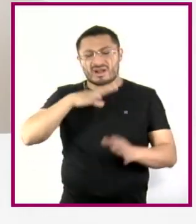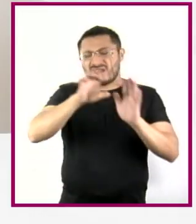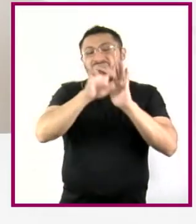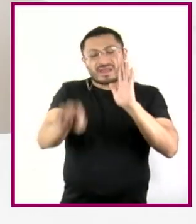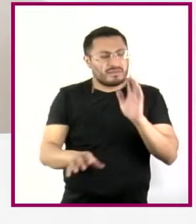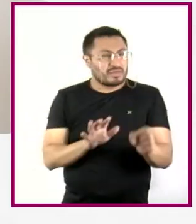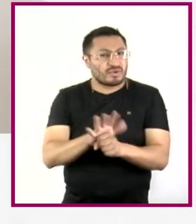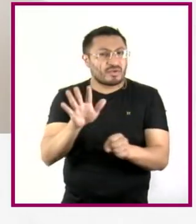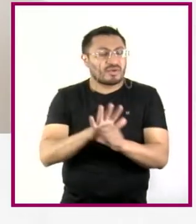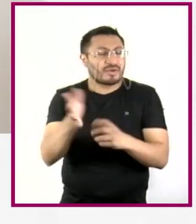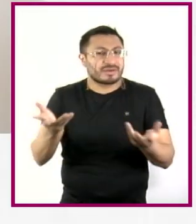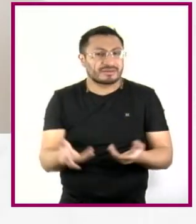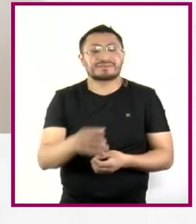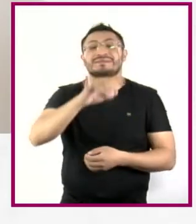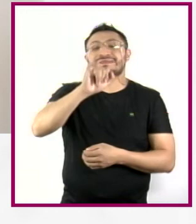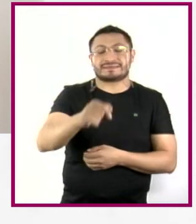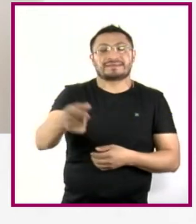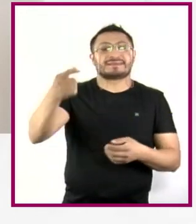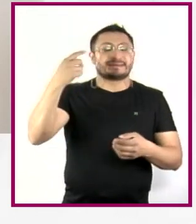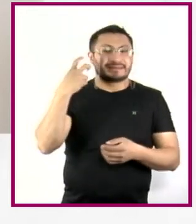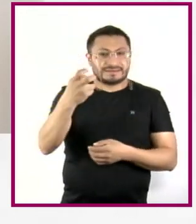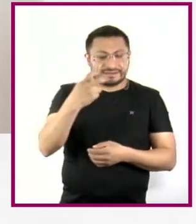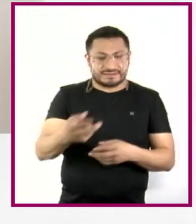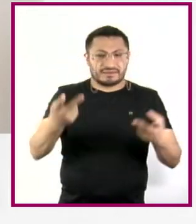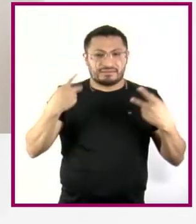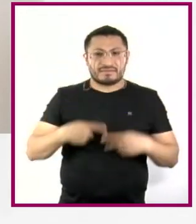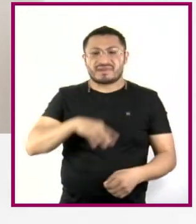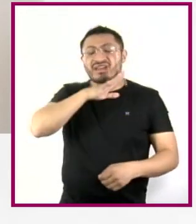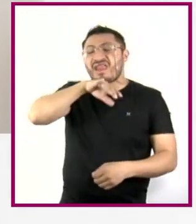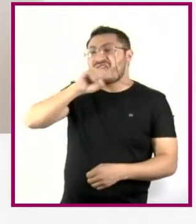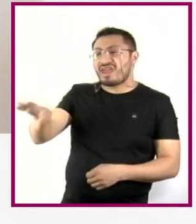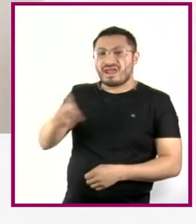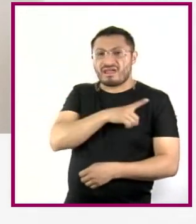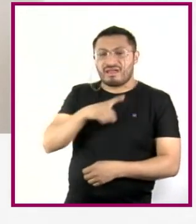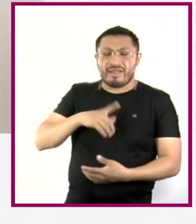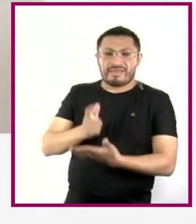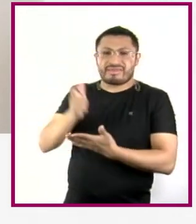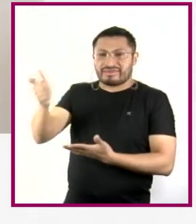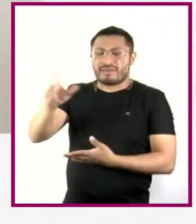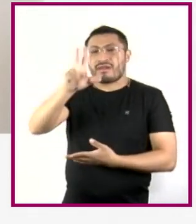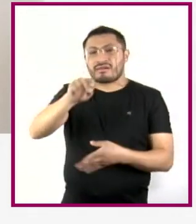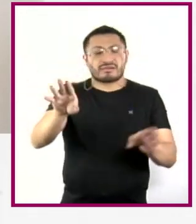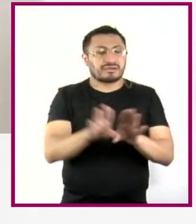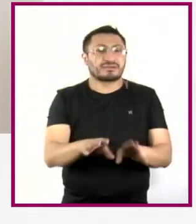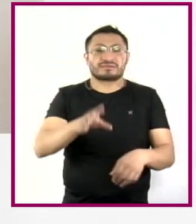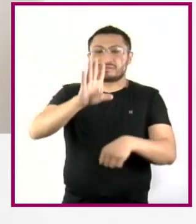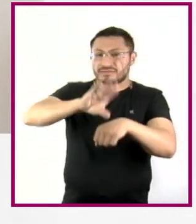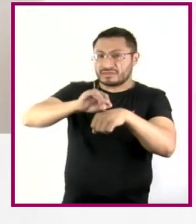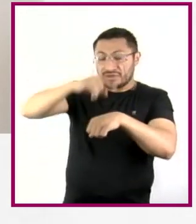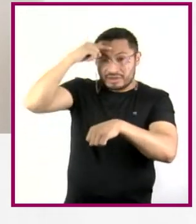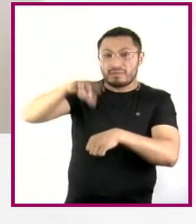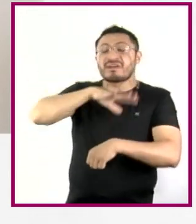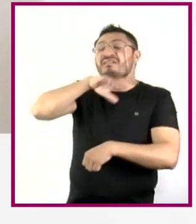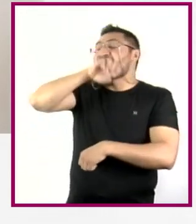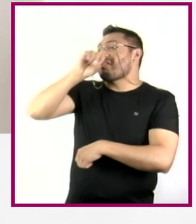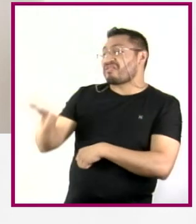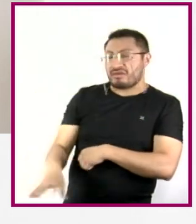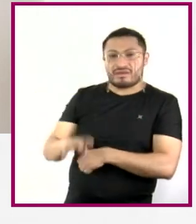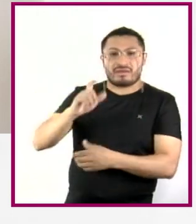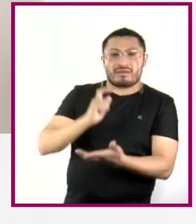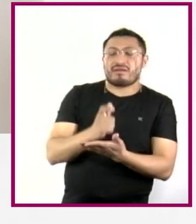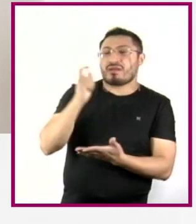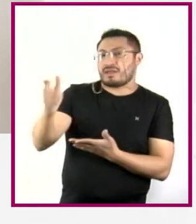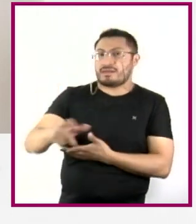Sí. El principio quien contamina paga no es una autorización para contaminar a través de una